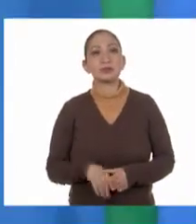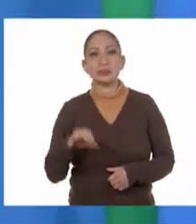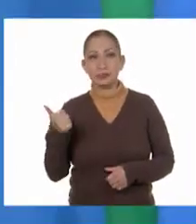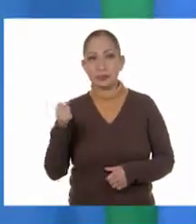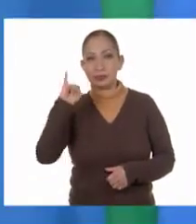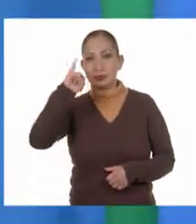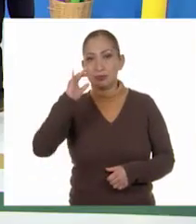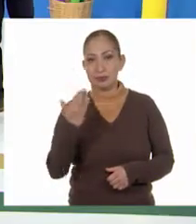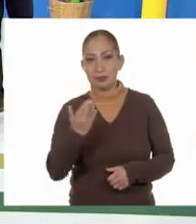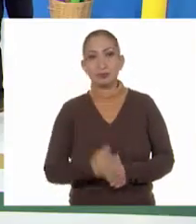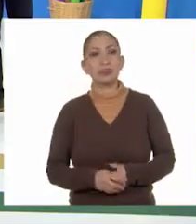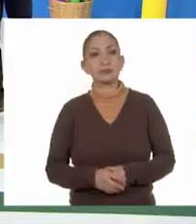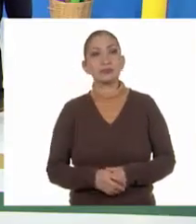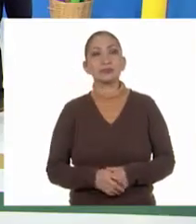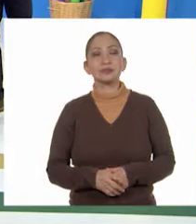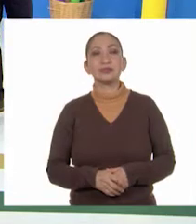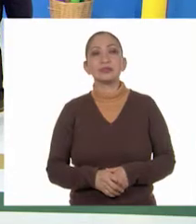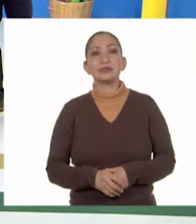siguiente imagen